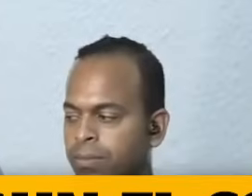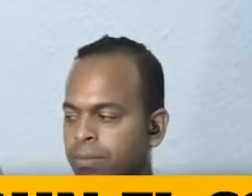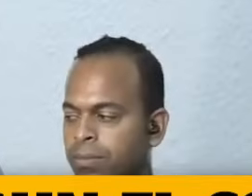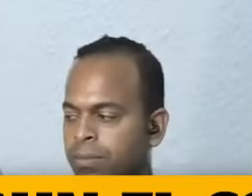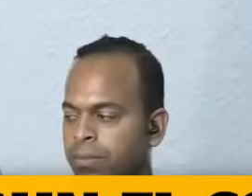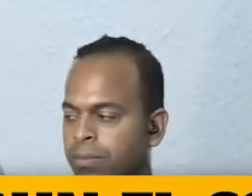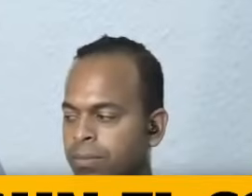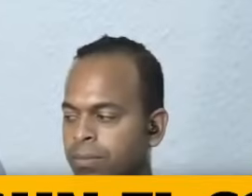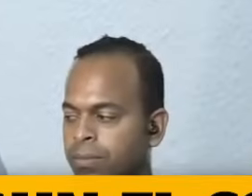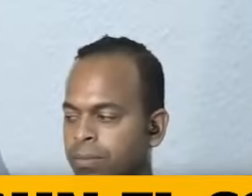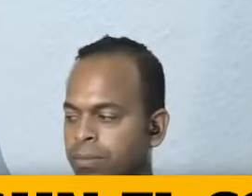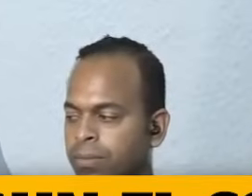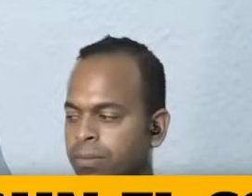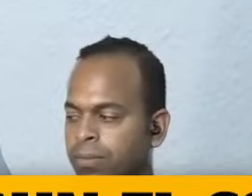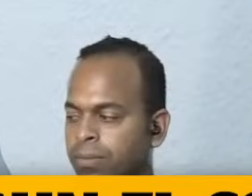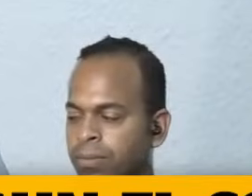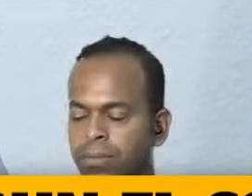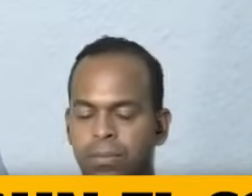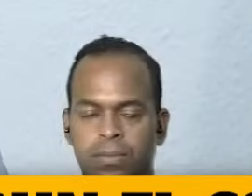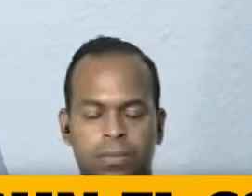Buenos días.